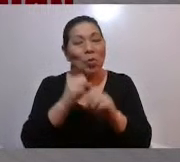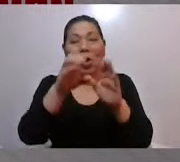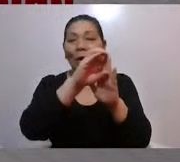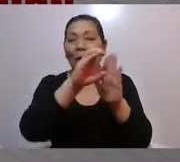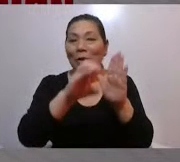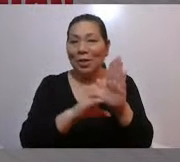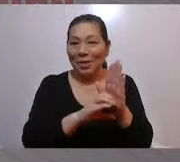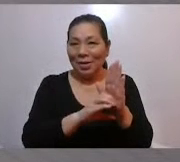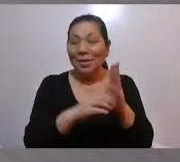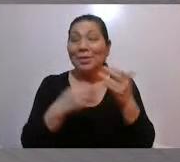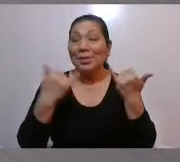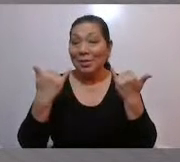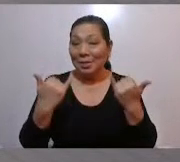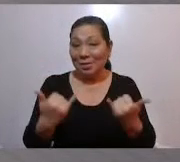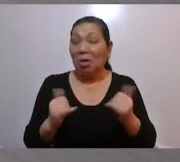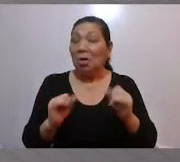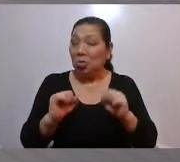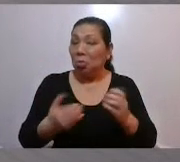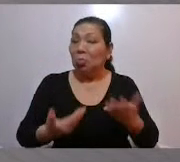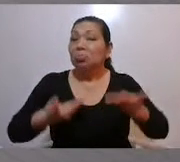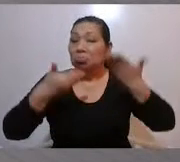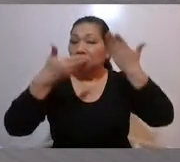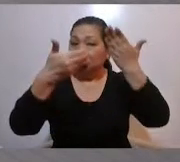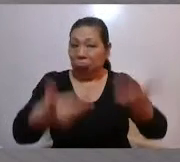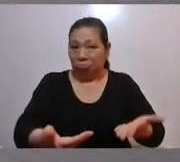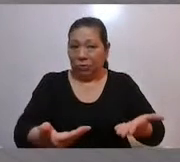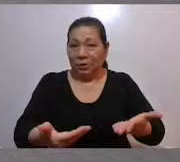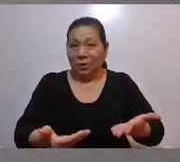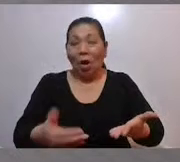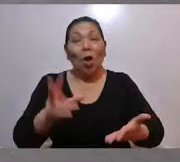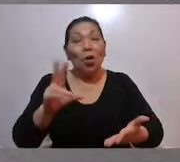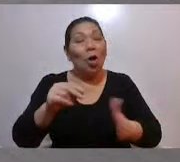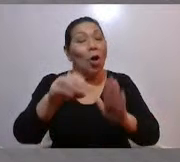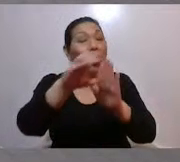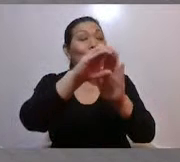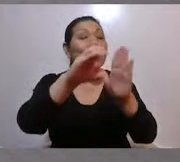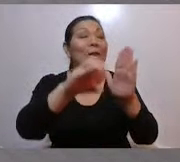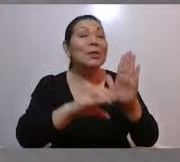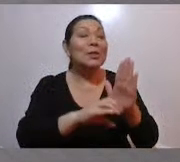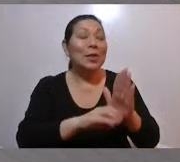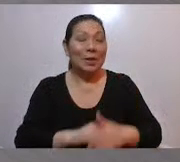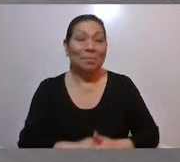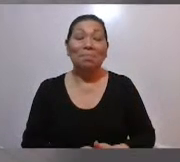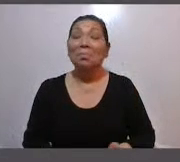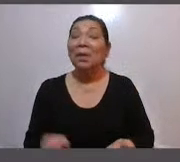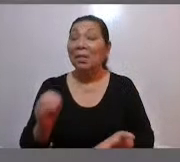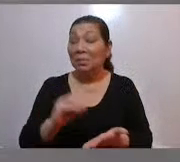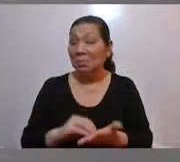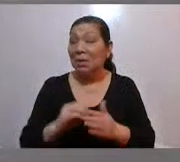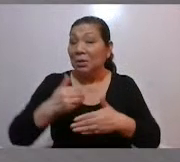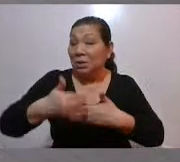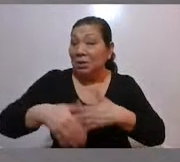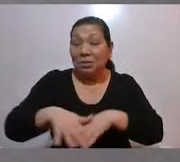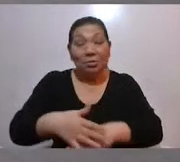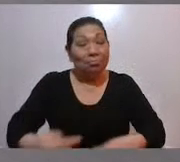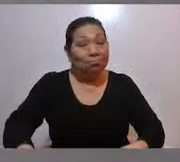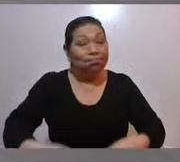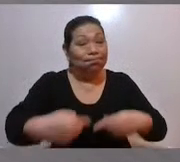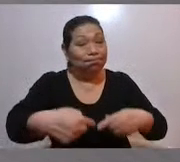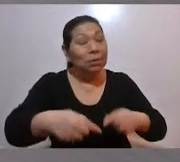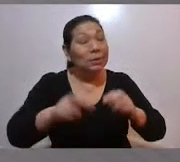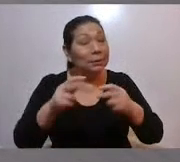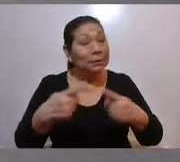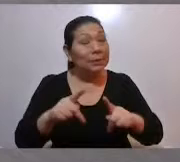se ajuste a la Constitución. En este caso, se puede presentar una demanda de inconstitucionalidad. Además, existe el